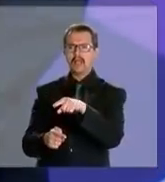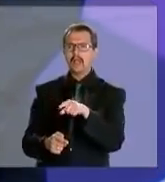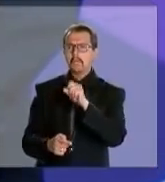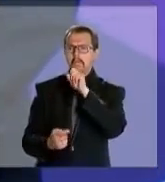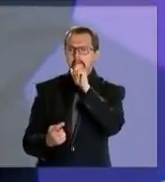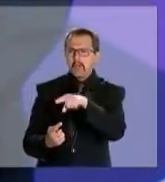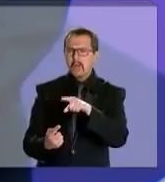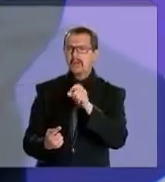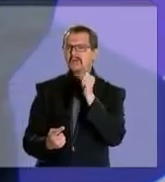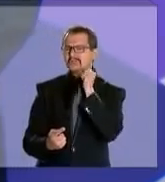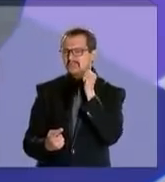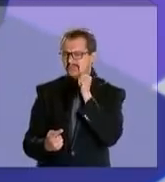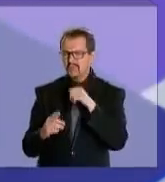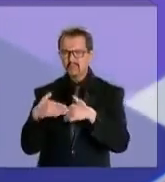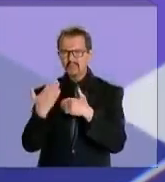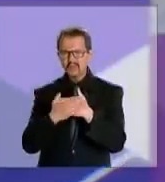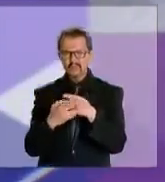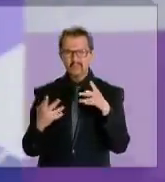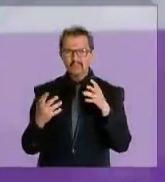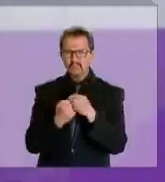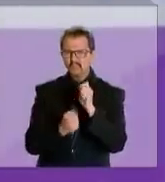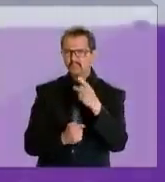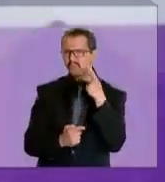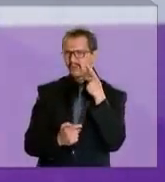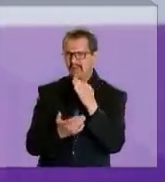andrés manuel queda en tu conciencia